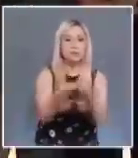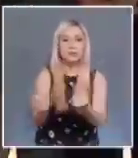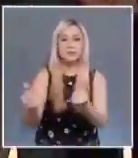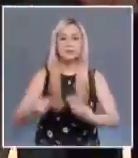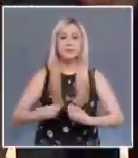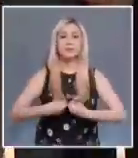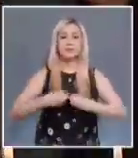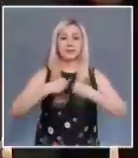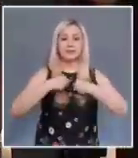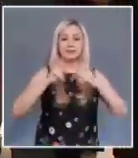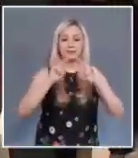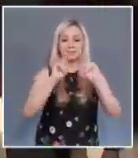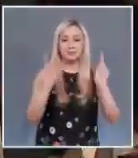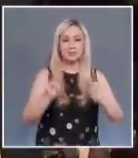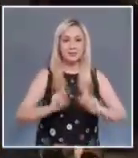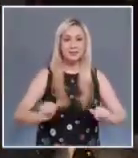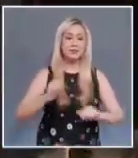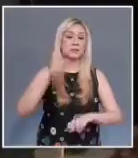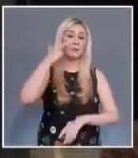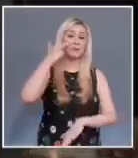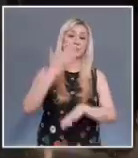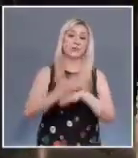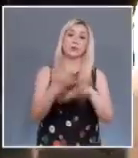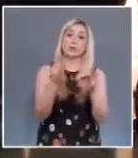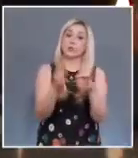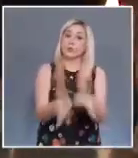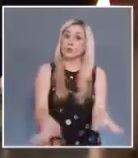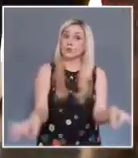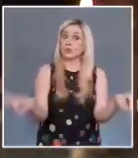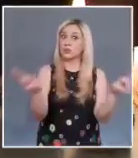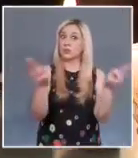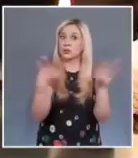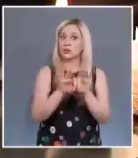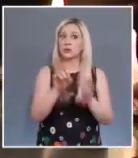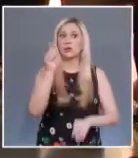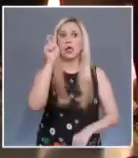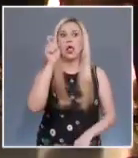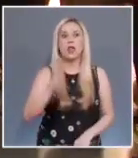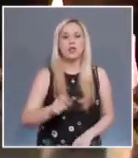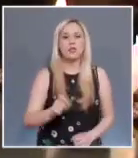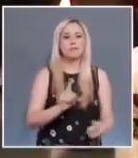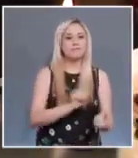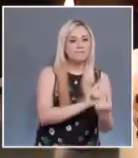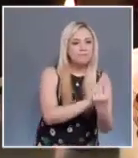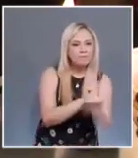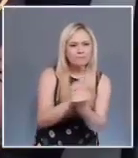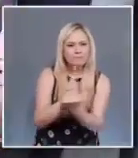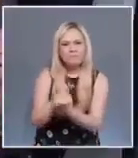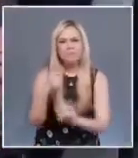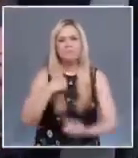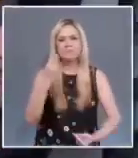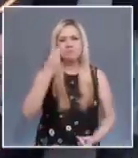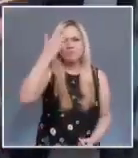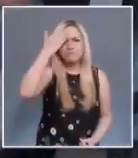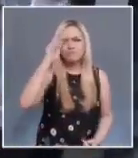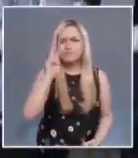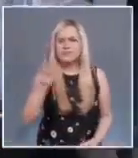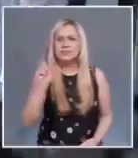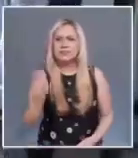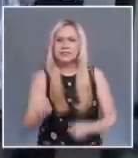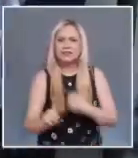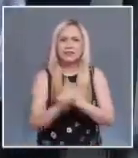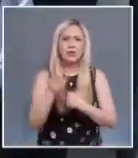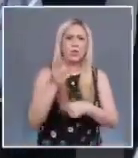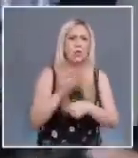responsabilidad fundamental. Indicó también que estos encuentros permiten conocer las necesidades y retos de cada región, al tiempo